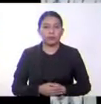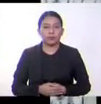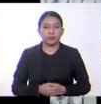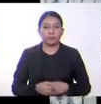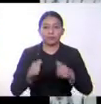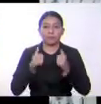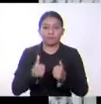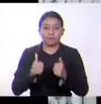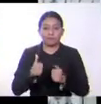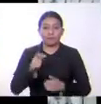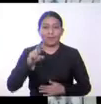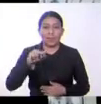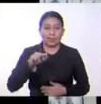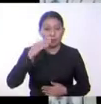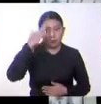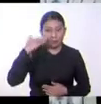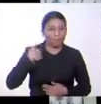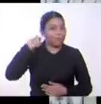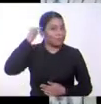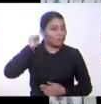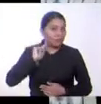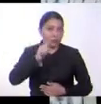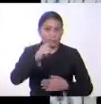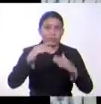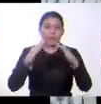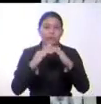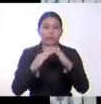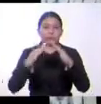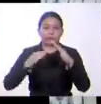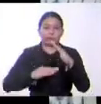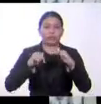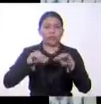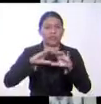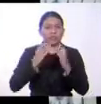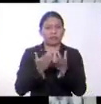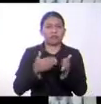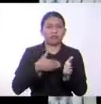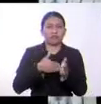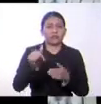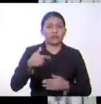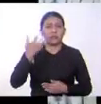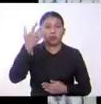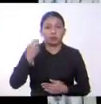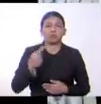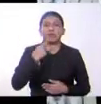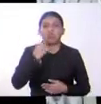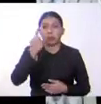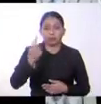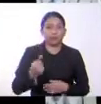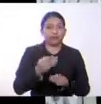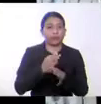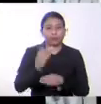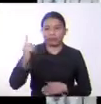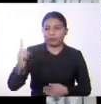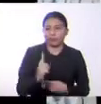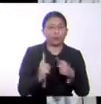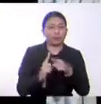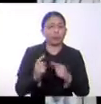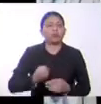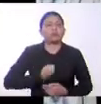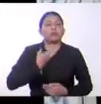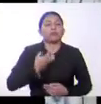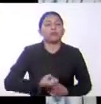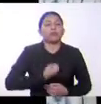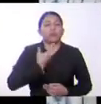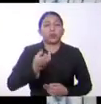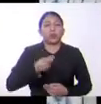Bien, amigas y amigos que están en casa, al inicio de la clase les comenté que este día nos acompañará una poeta. Tenemos ahora